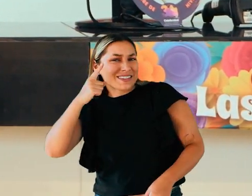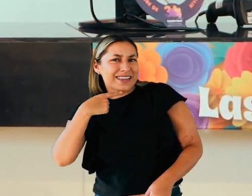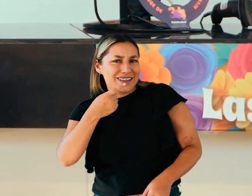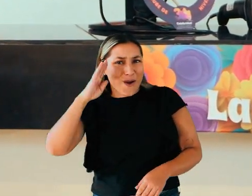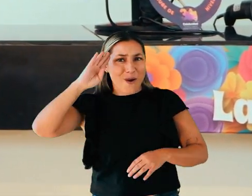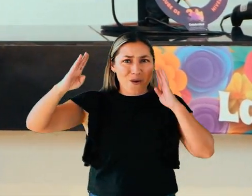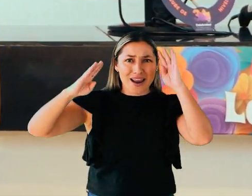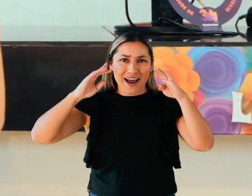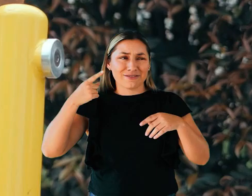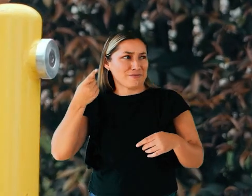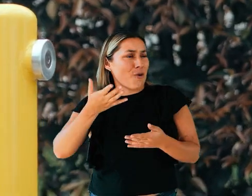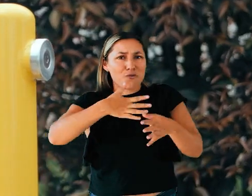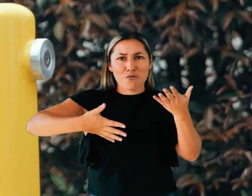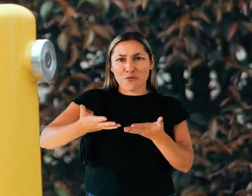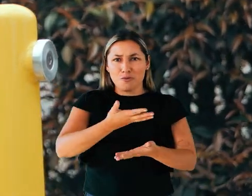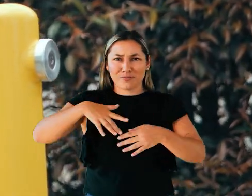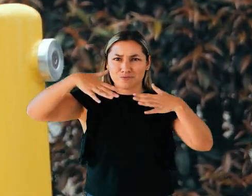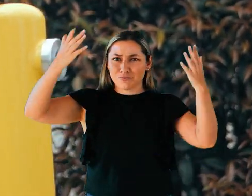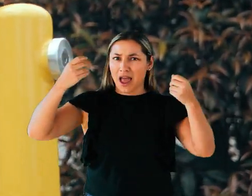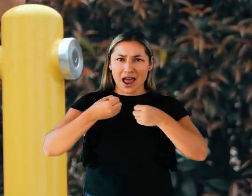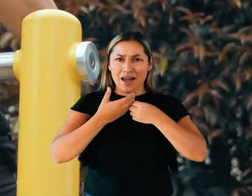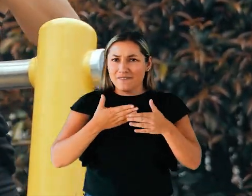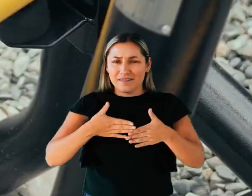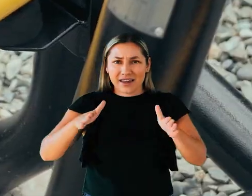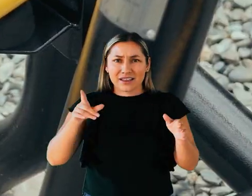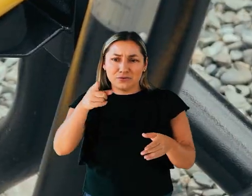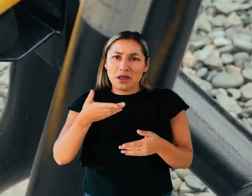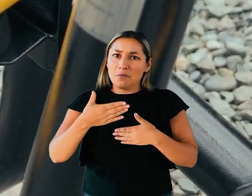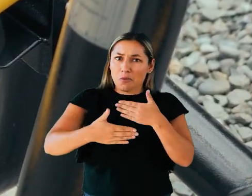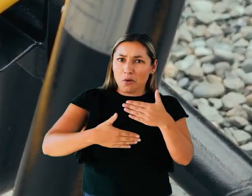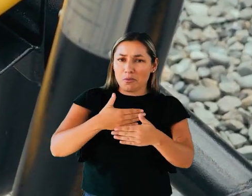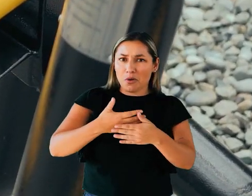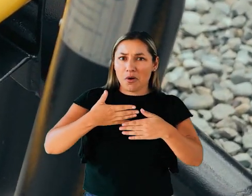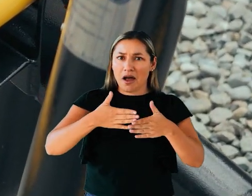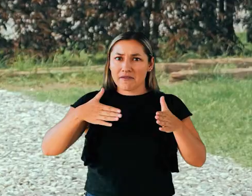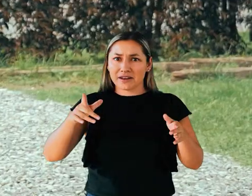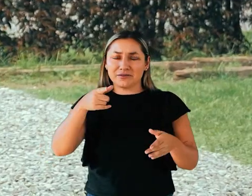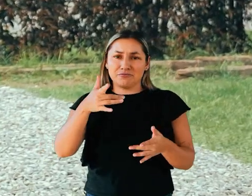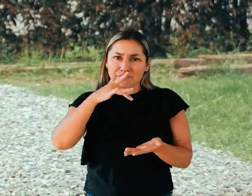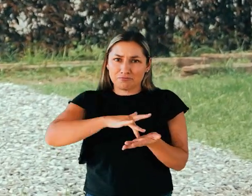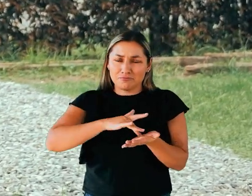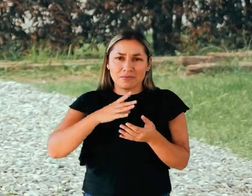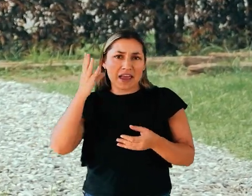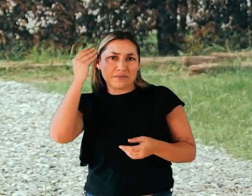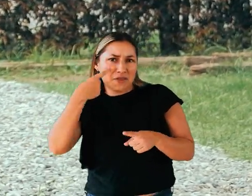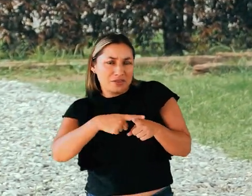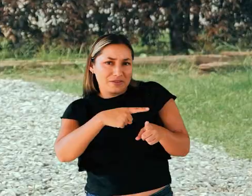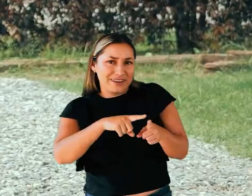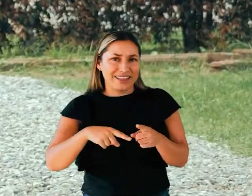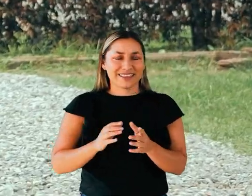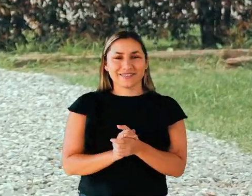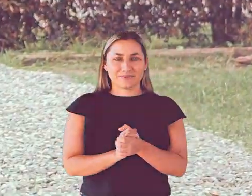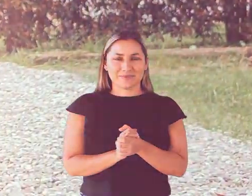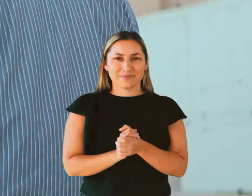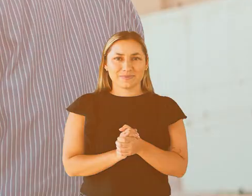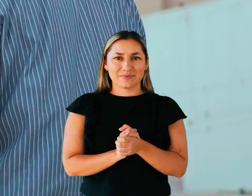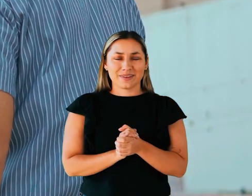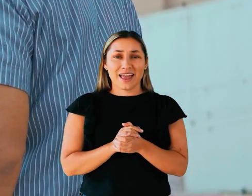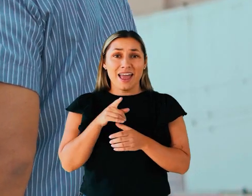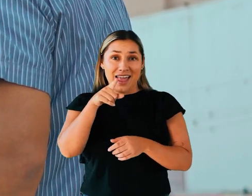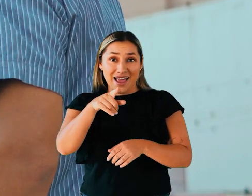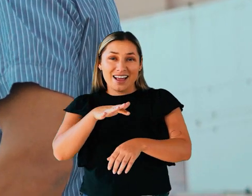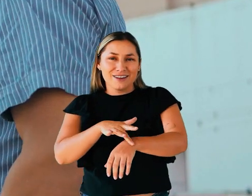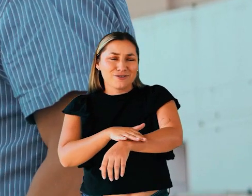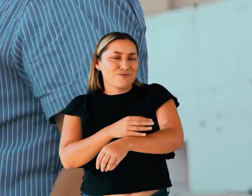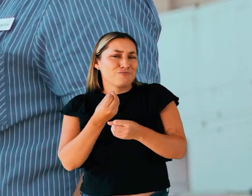vibrar saludarte, que te ejercites al aire libre y que cada vez tengas más espacios para que disfrutes de toda nuestra experiencia. Nos